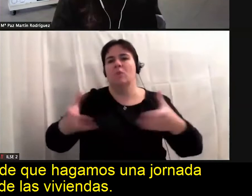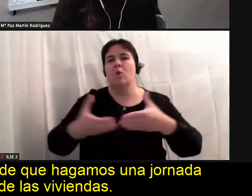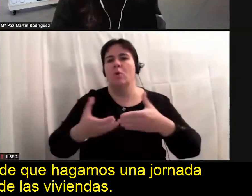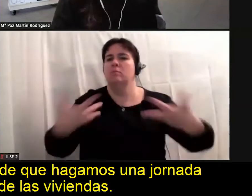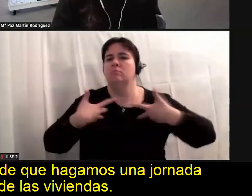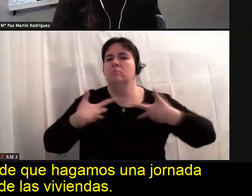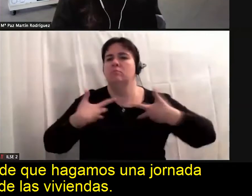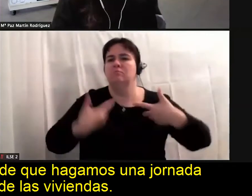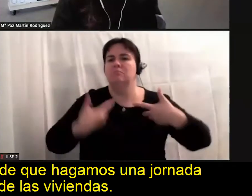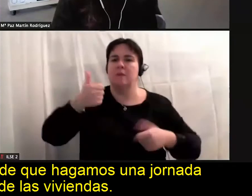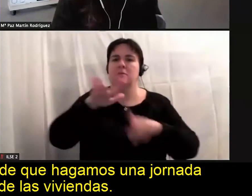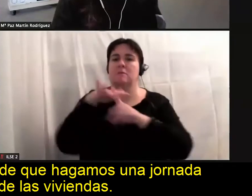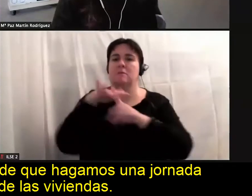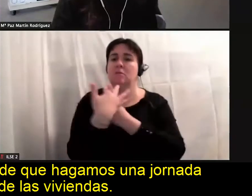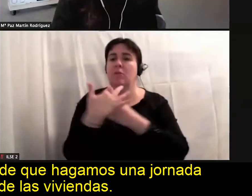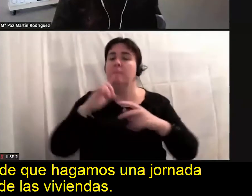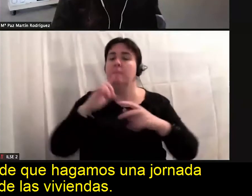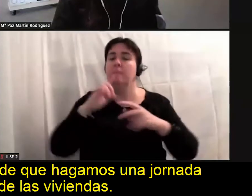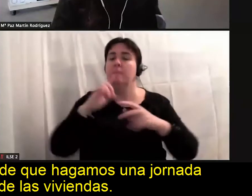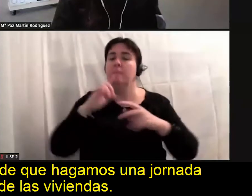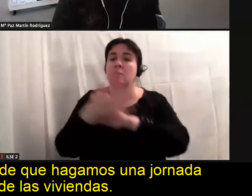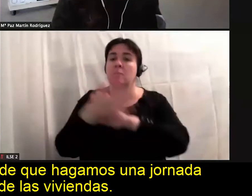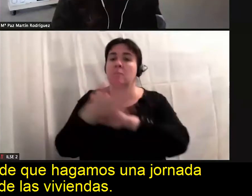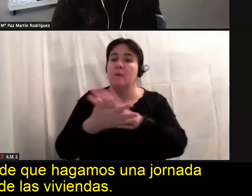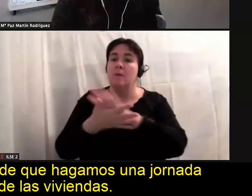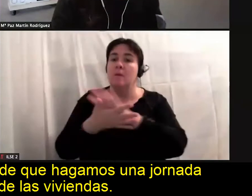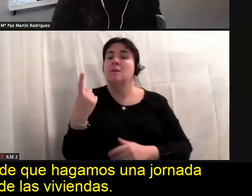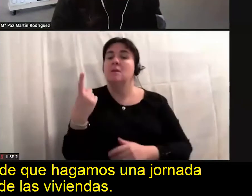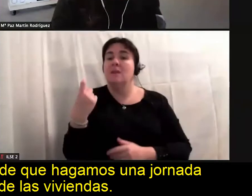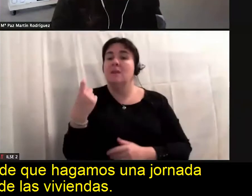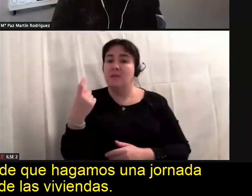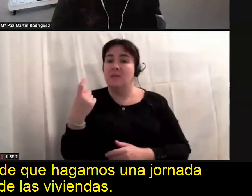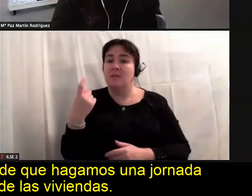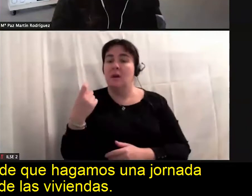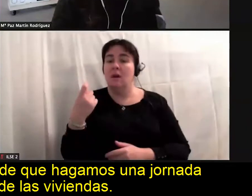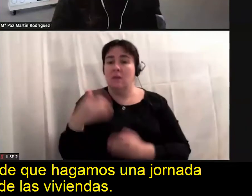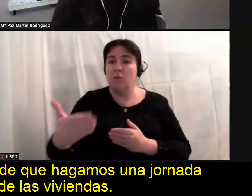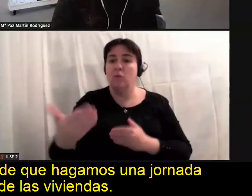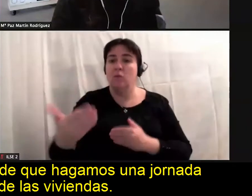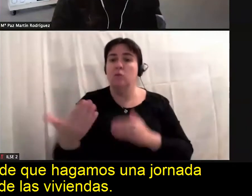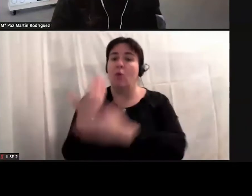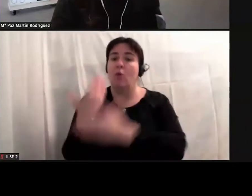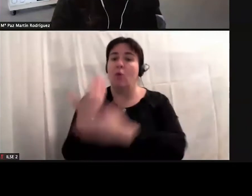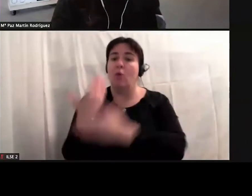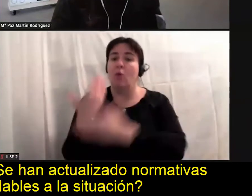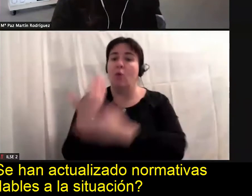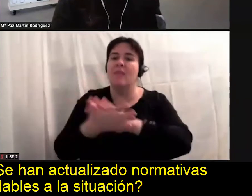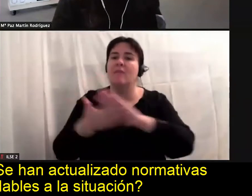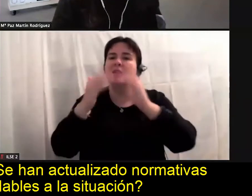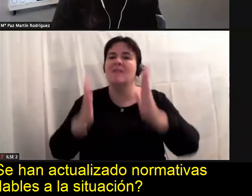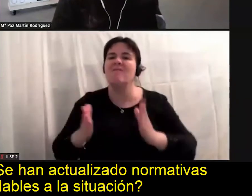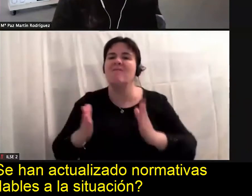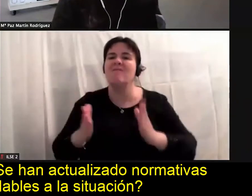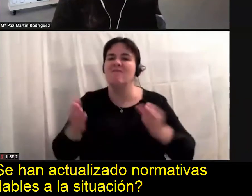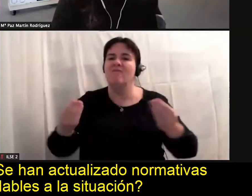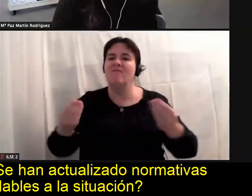Hablábamos al principio de la necesidad de que haremos una jornada que hablaremos de la vivienda, ¿no? Las viviendas, como tú decías, Paz,